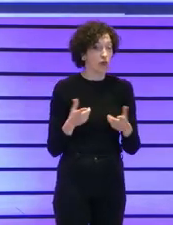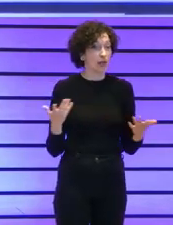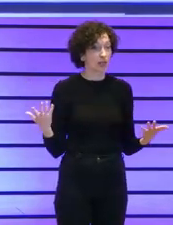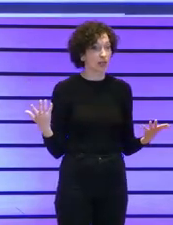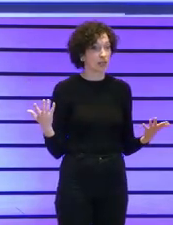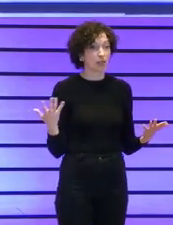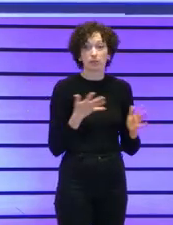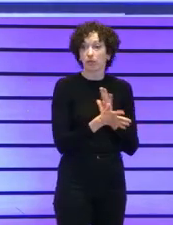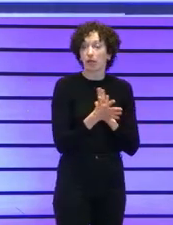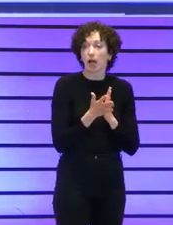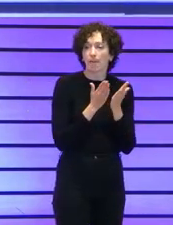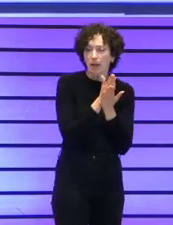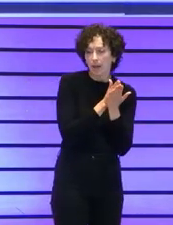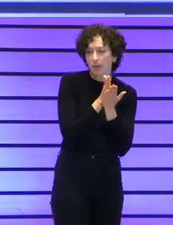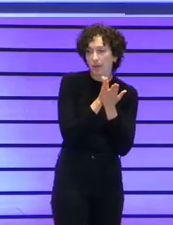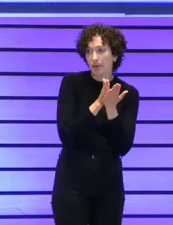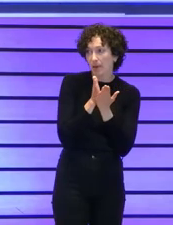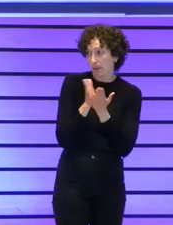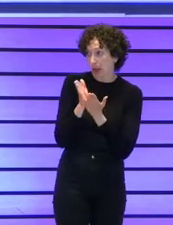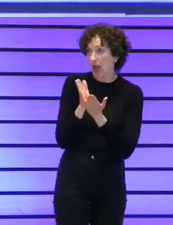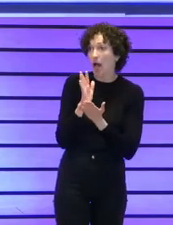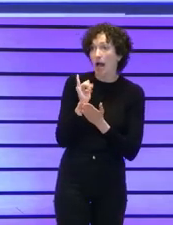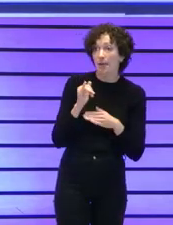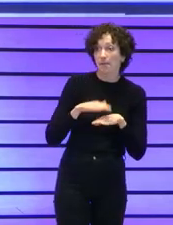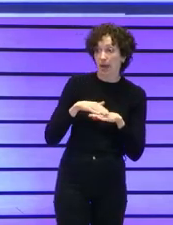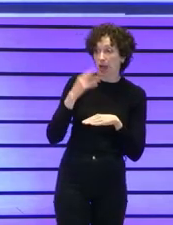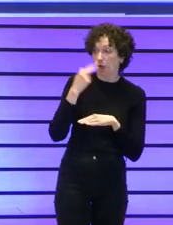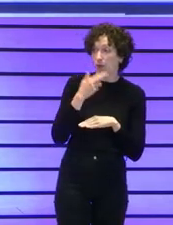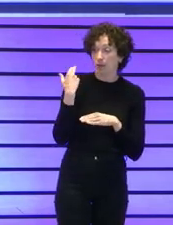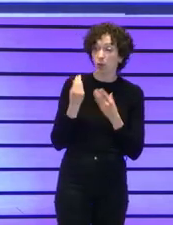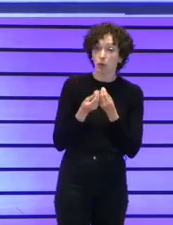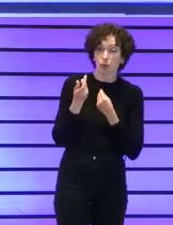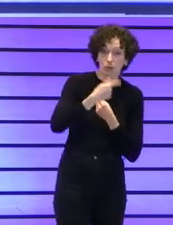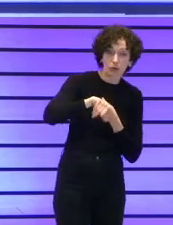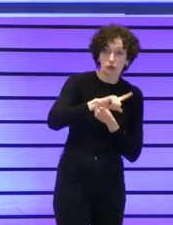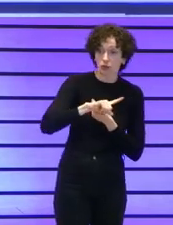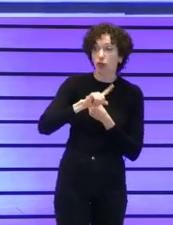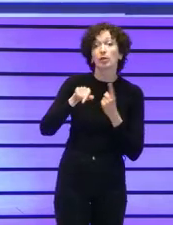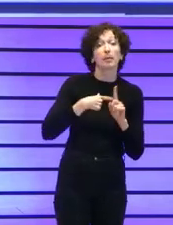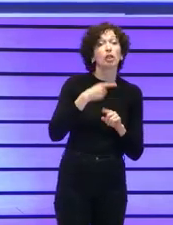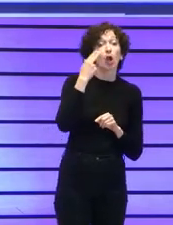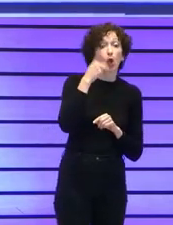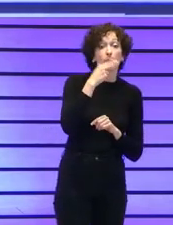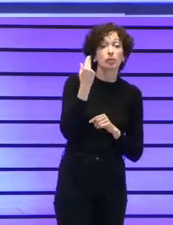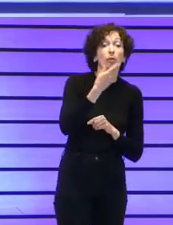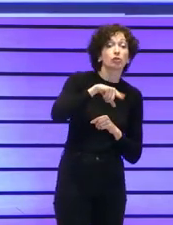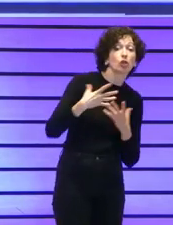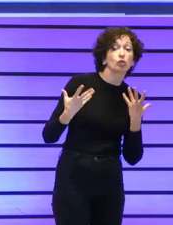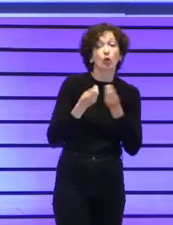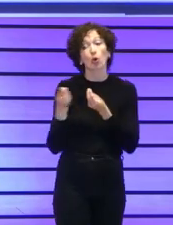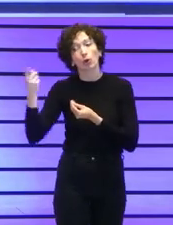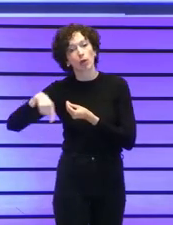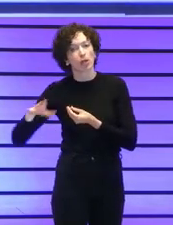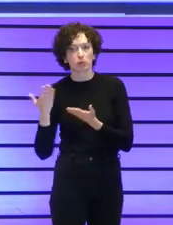exponerles todas las posibilidades que tienen de tener un compromiso con vosotros y vosotros con ellos, ¿no? Entonces, yo creo